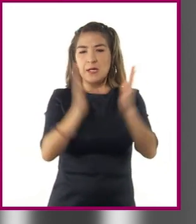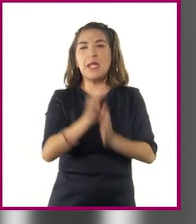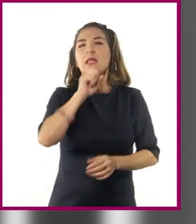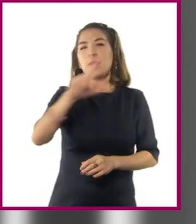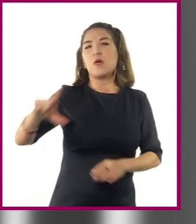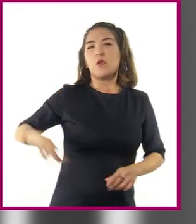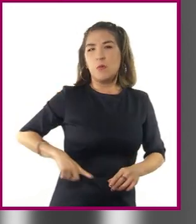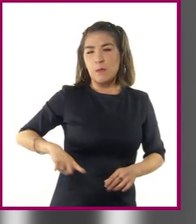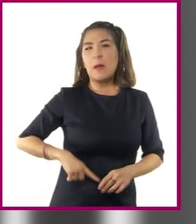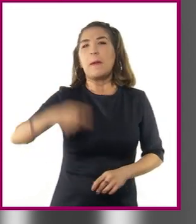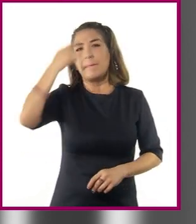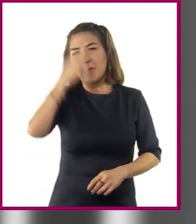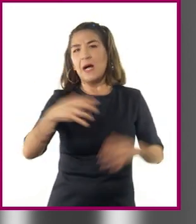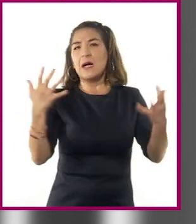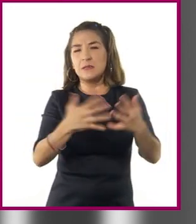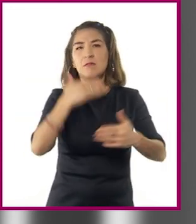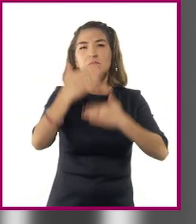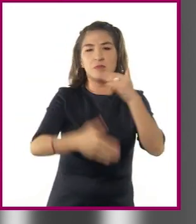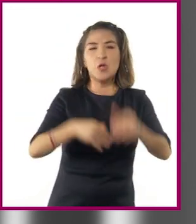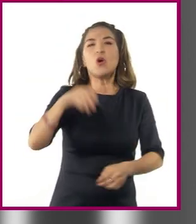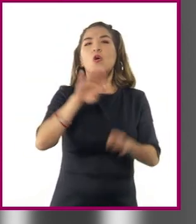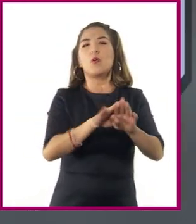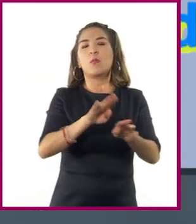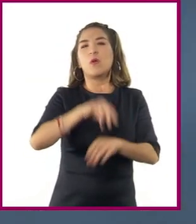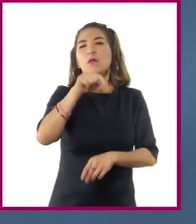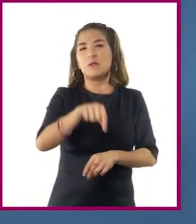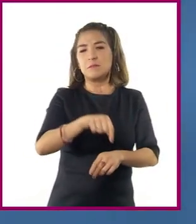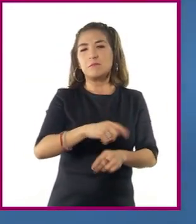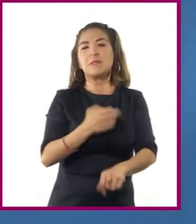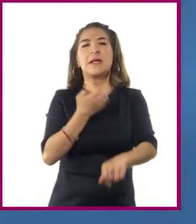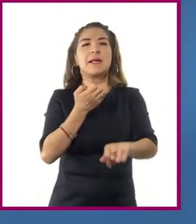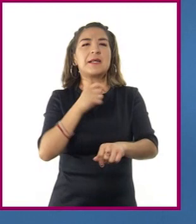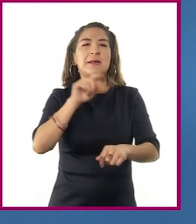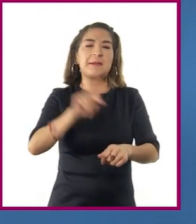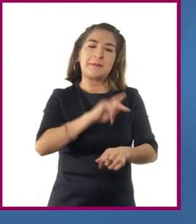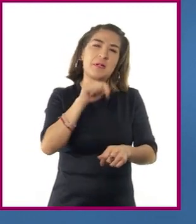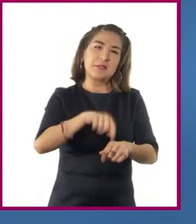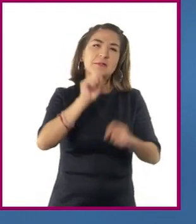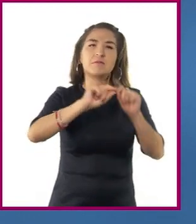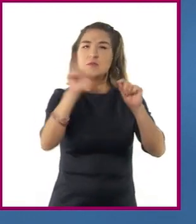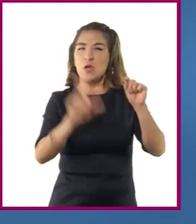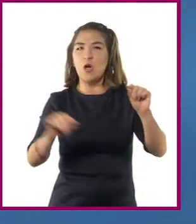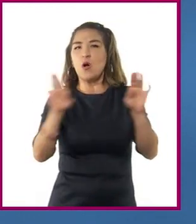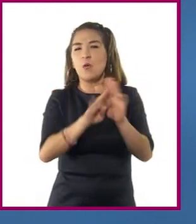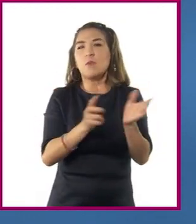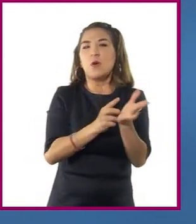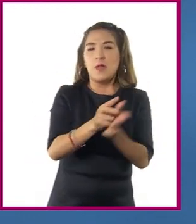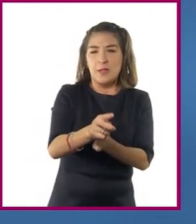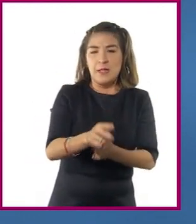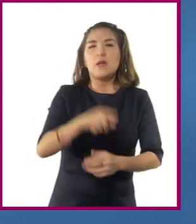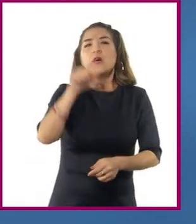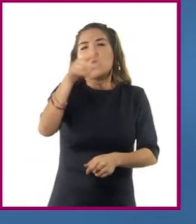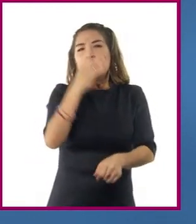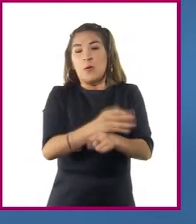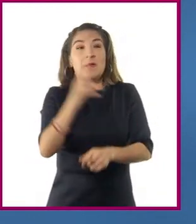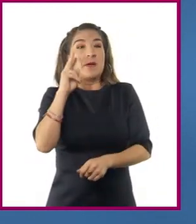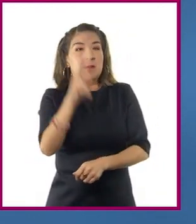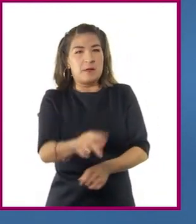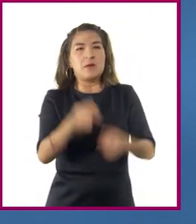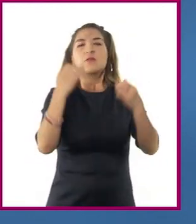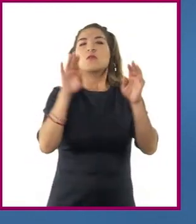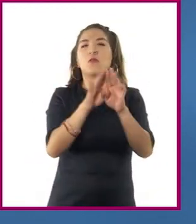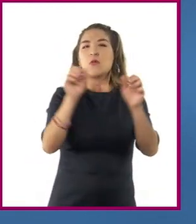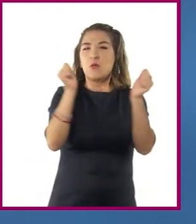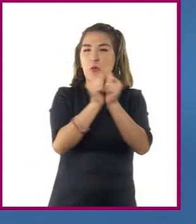autoridades para construir un Estado de Derecho. Les invitamos a que se sienten cómodamente, escuchen con atención